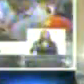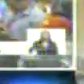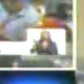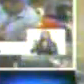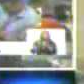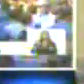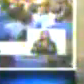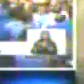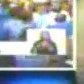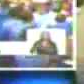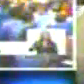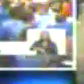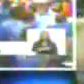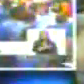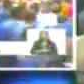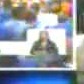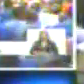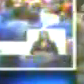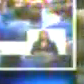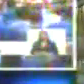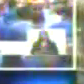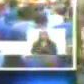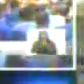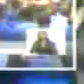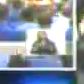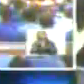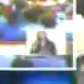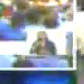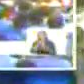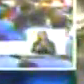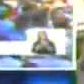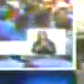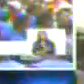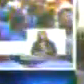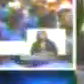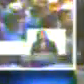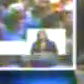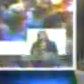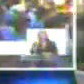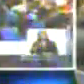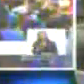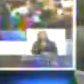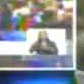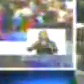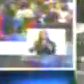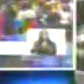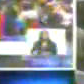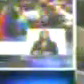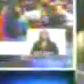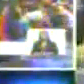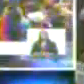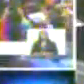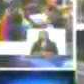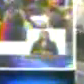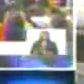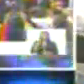Es difícil acabar con las diferencias de clases. Optemos por aprovechar las mismas oportunidades de desarrollo personal que la educación